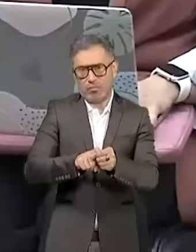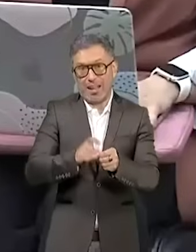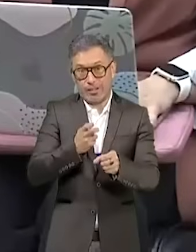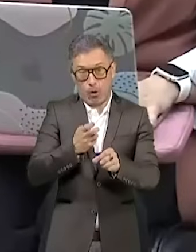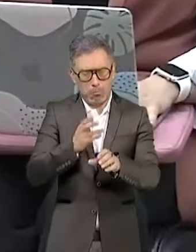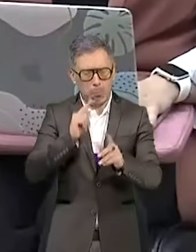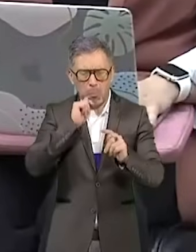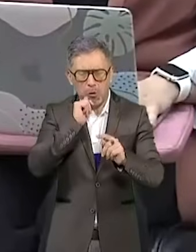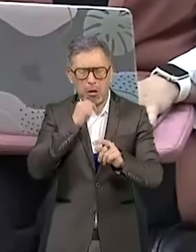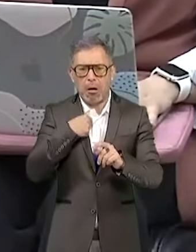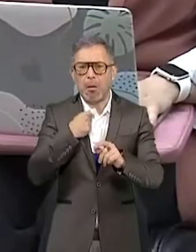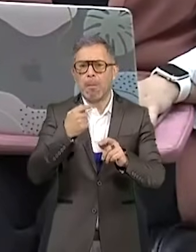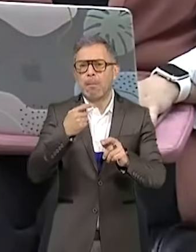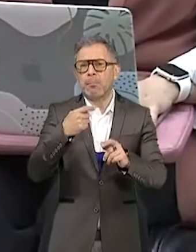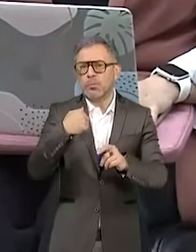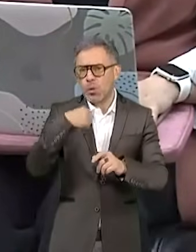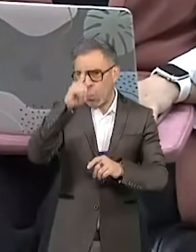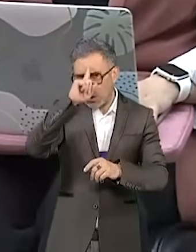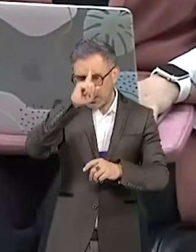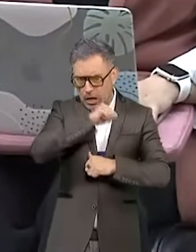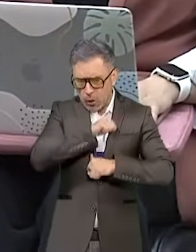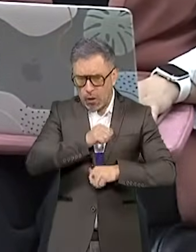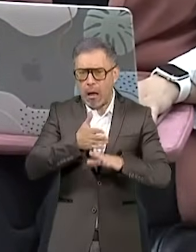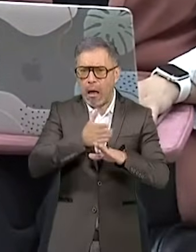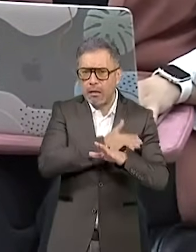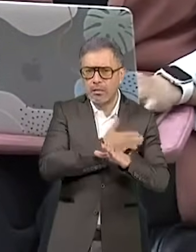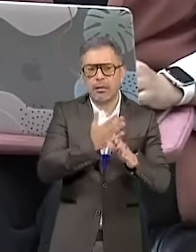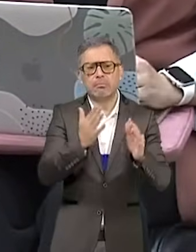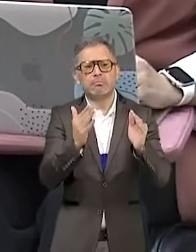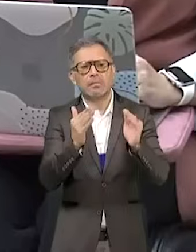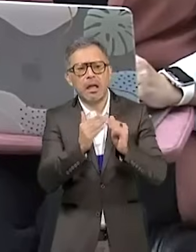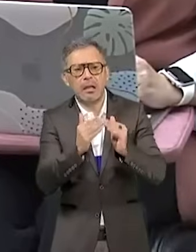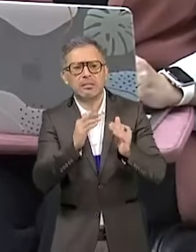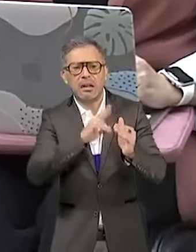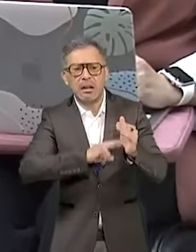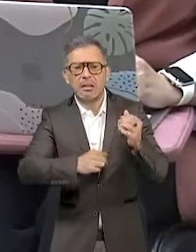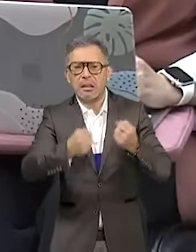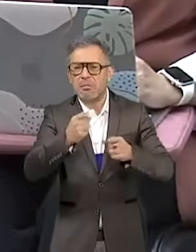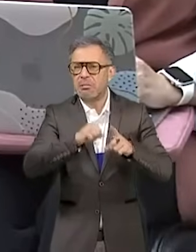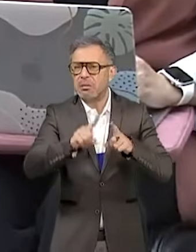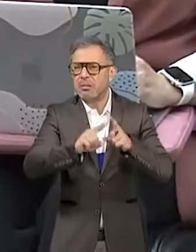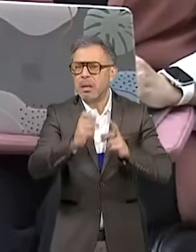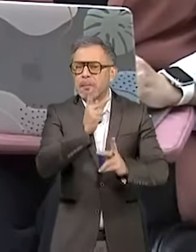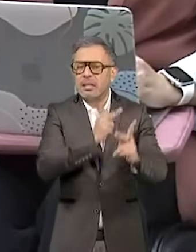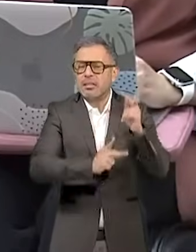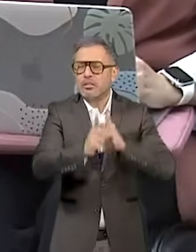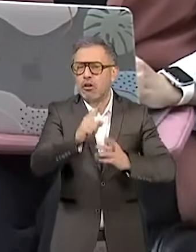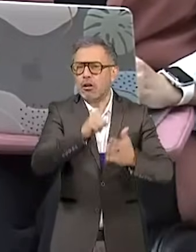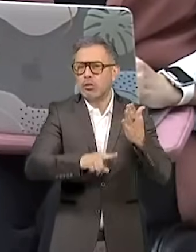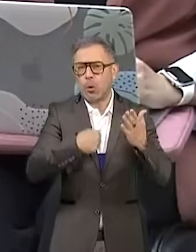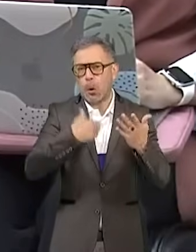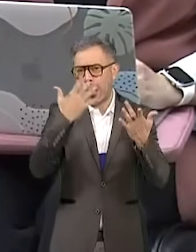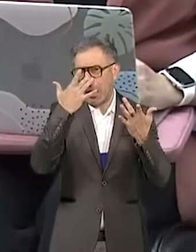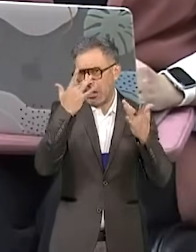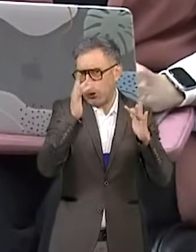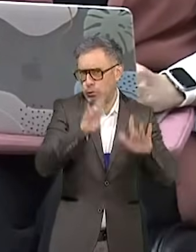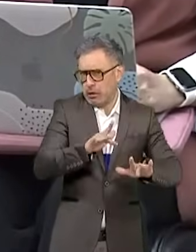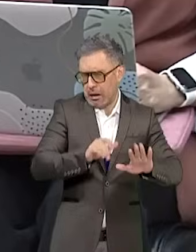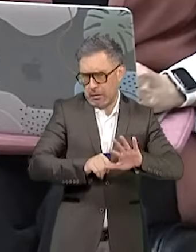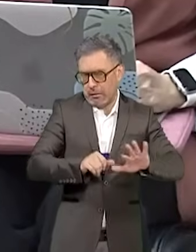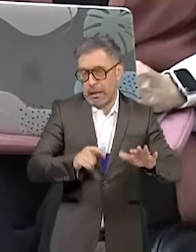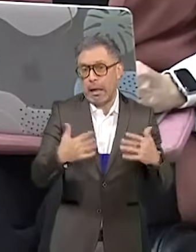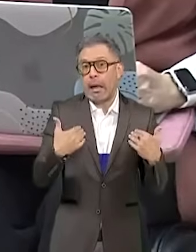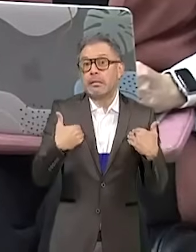renuncié a todas las prestaciones a las cuales podía tener derecho, también entendiendo el contexto social del